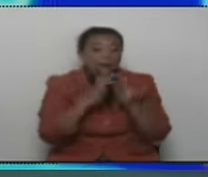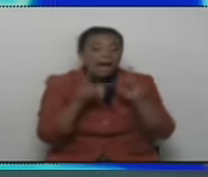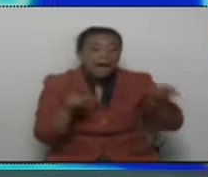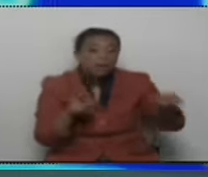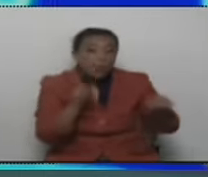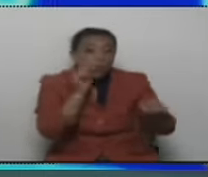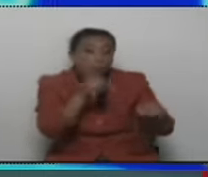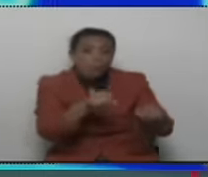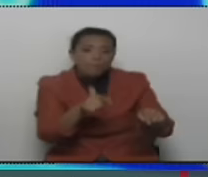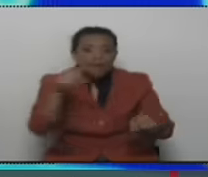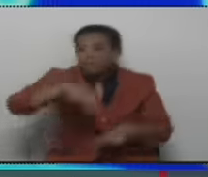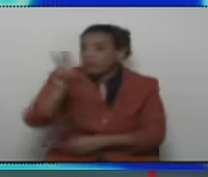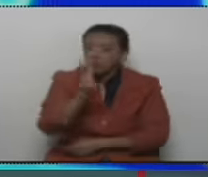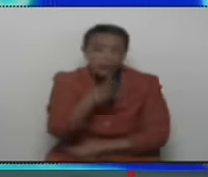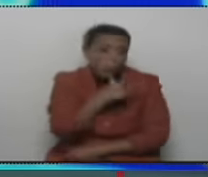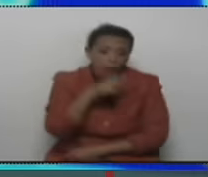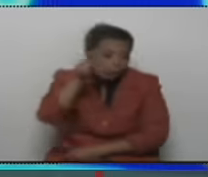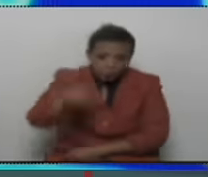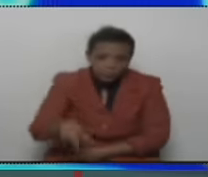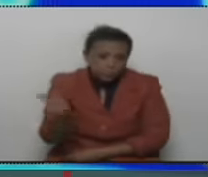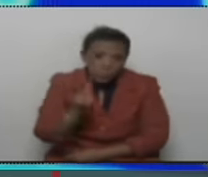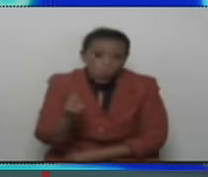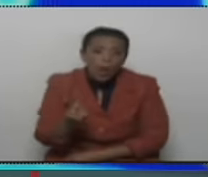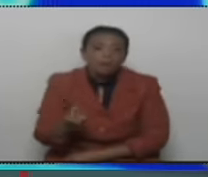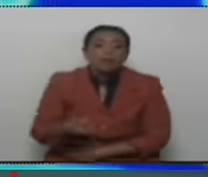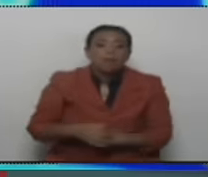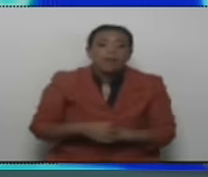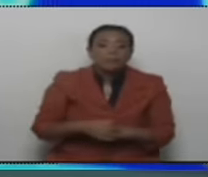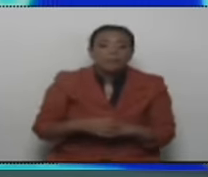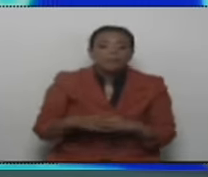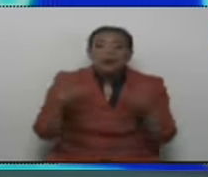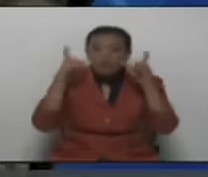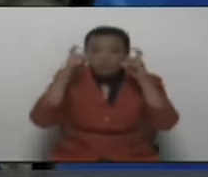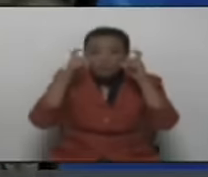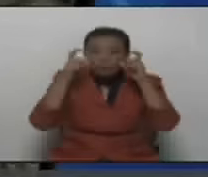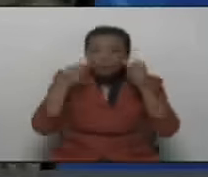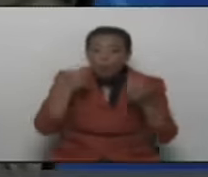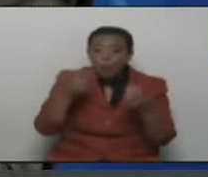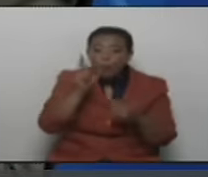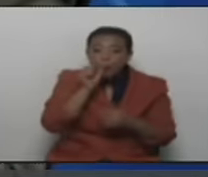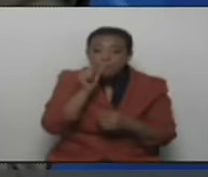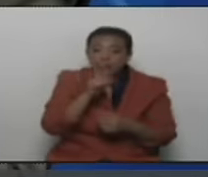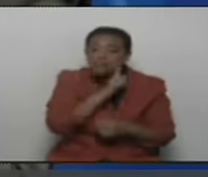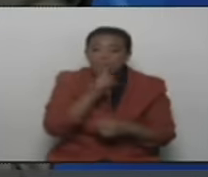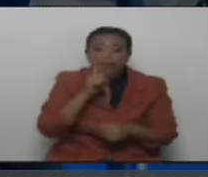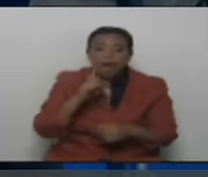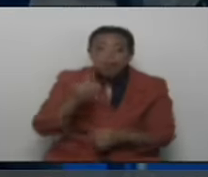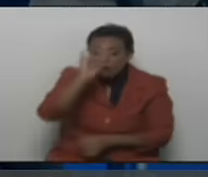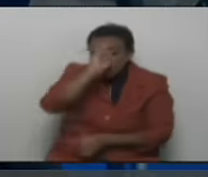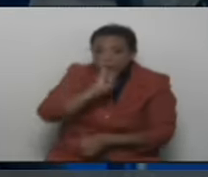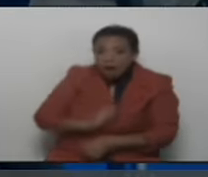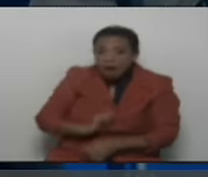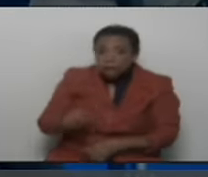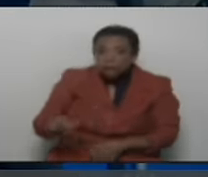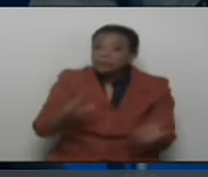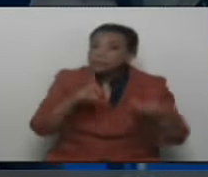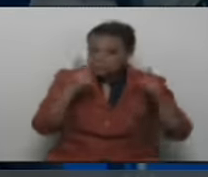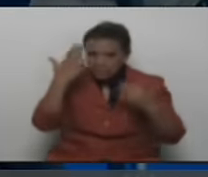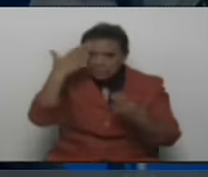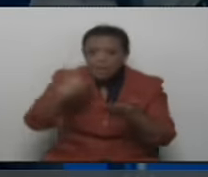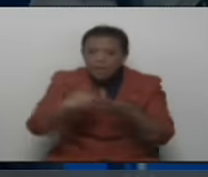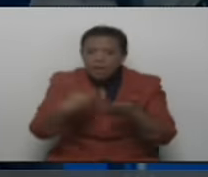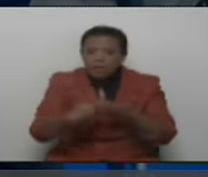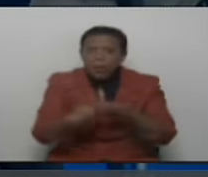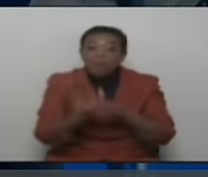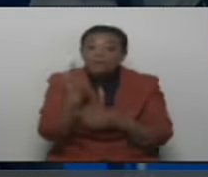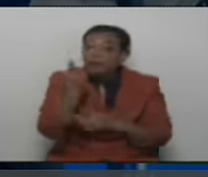Flaco no está aquí en Venezuela, pero lo tenemos. ¿Puedes mostrar una foto de Alias El Flaco? Pero ya está identificado plenamente, porque usted decía que